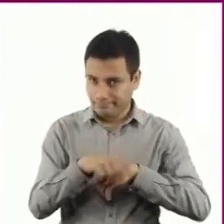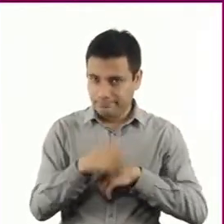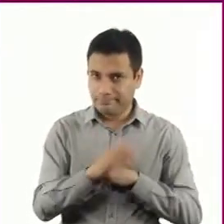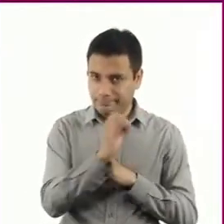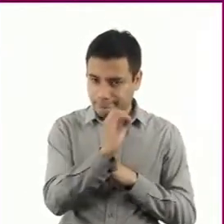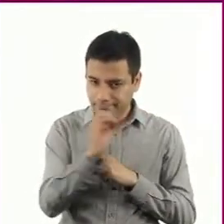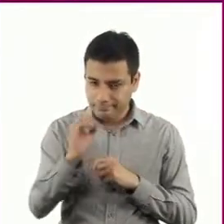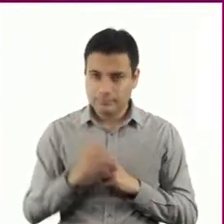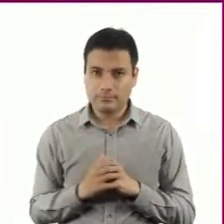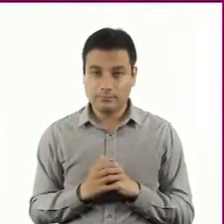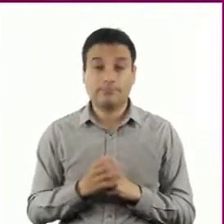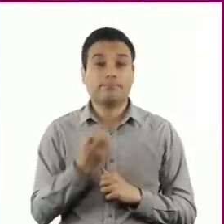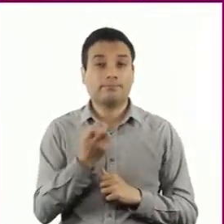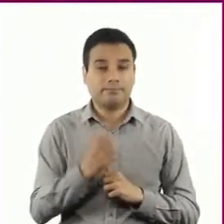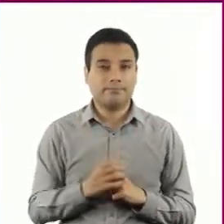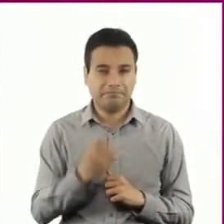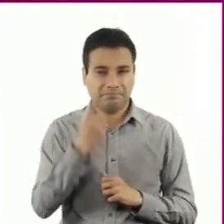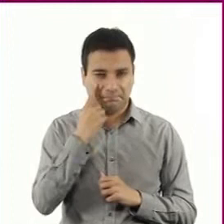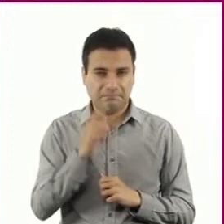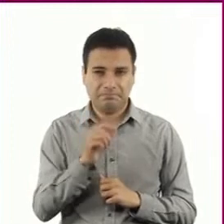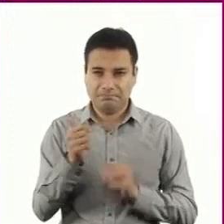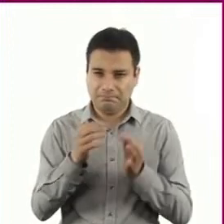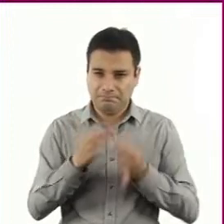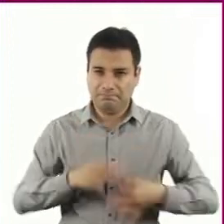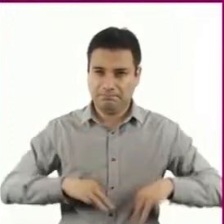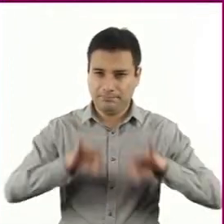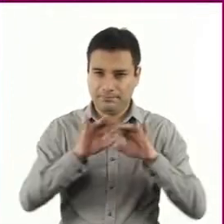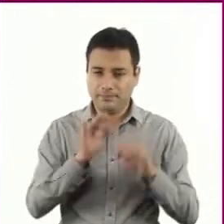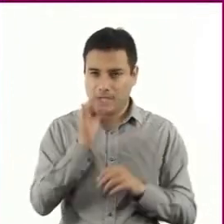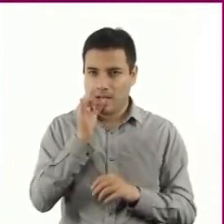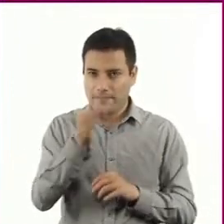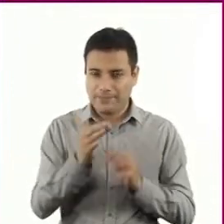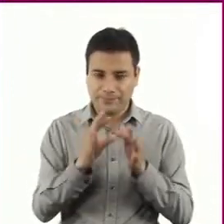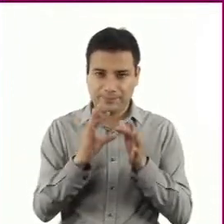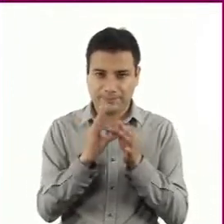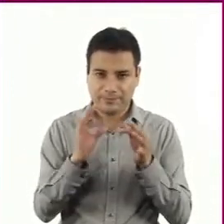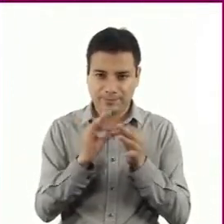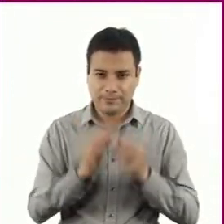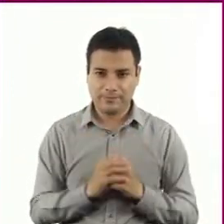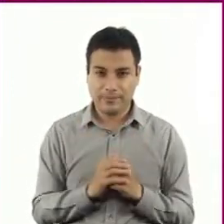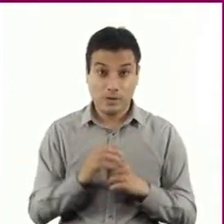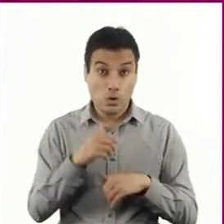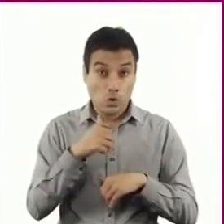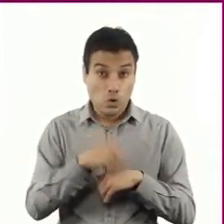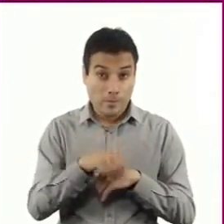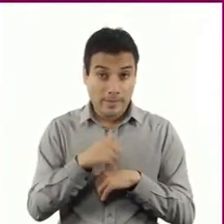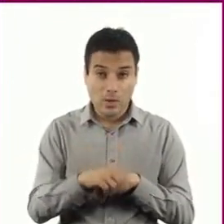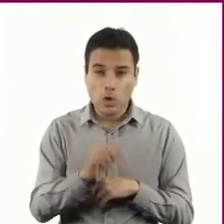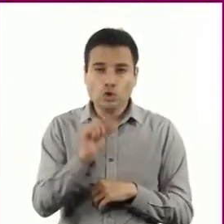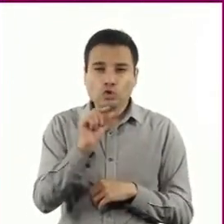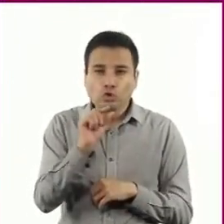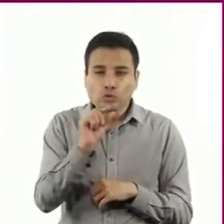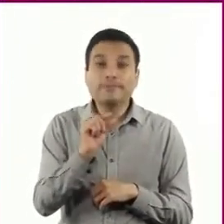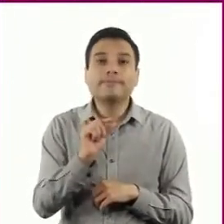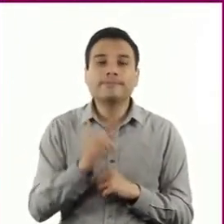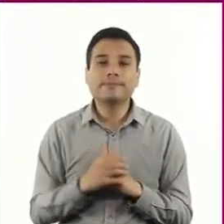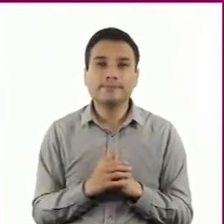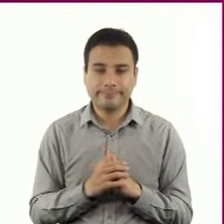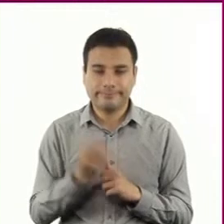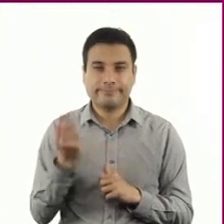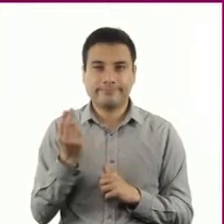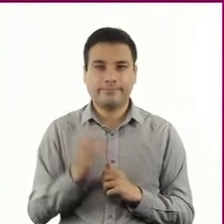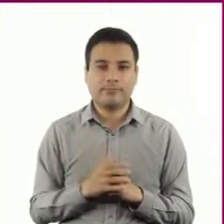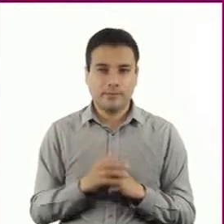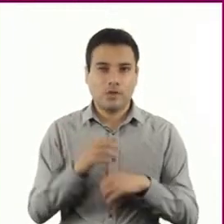observación. Otro tema importante a considerar en la notación científica de cantidades muy pequeñas es la división de números